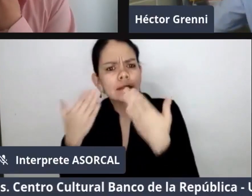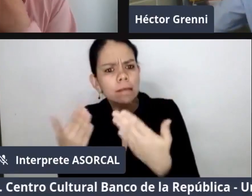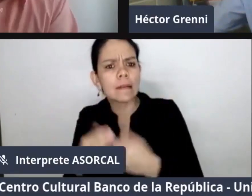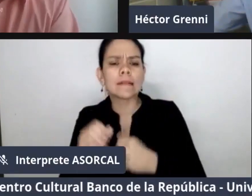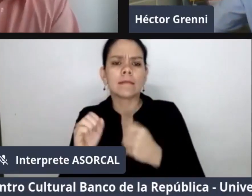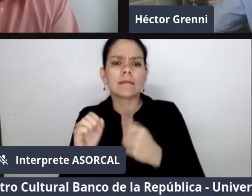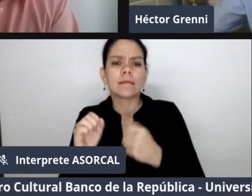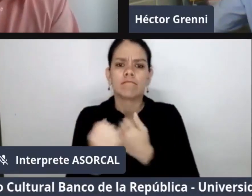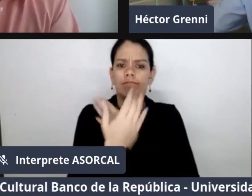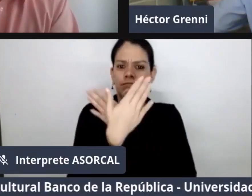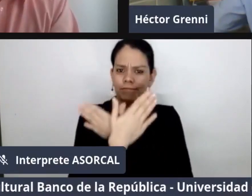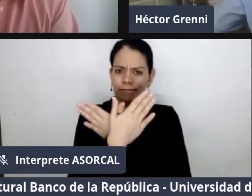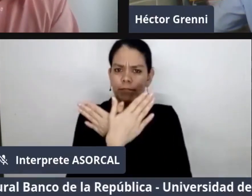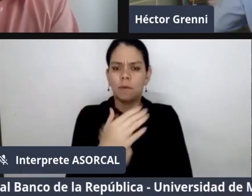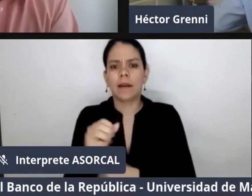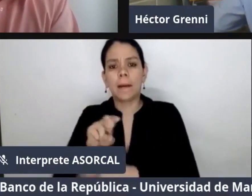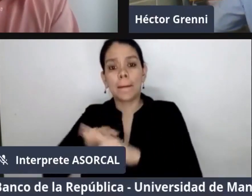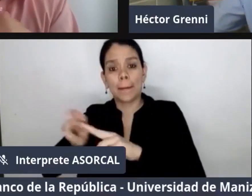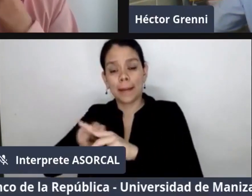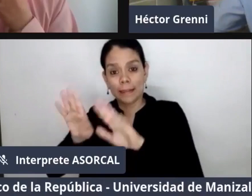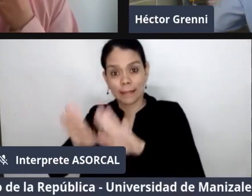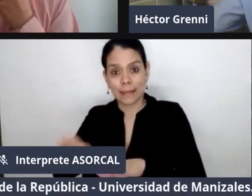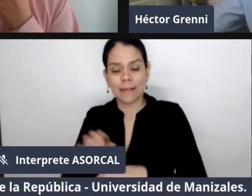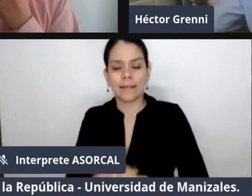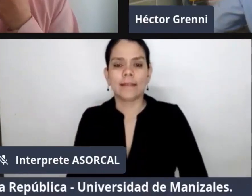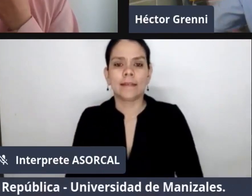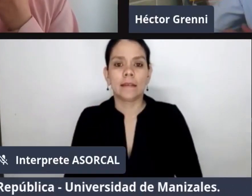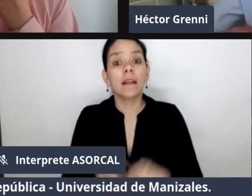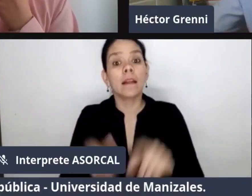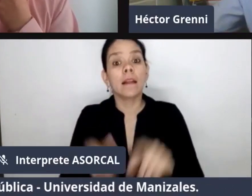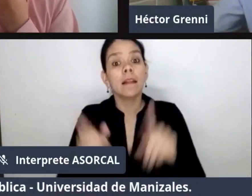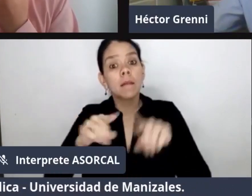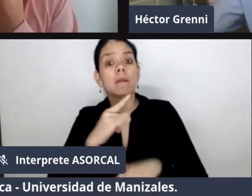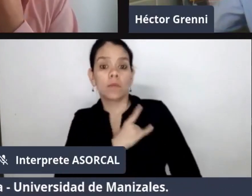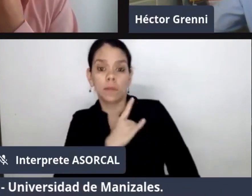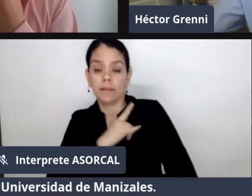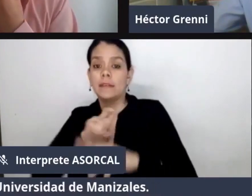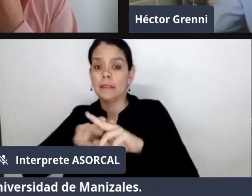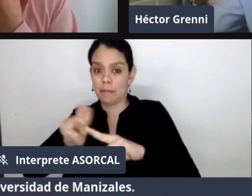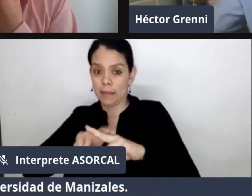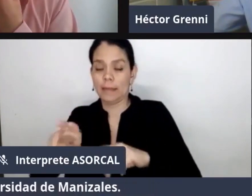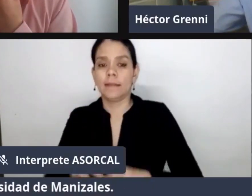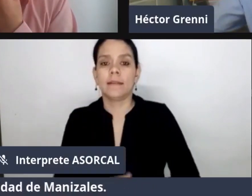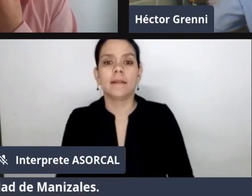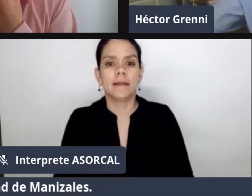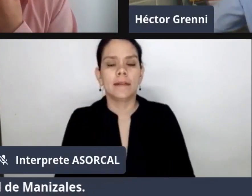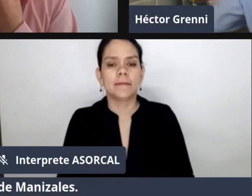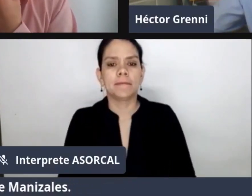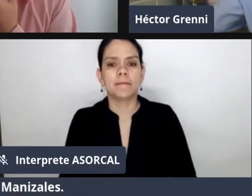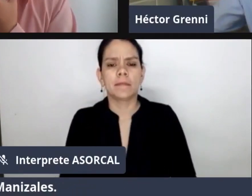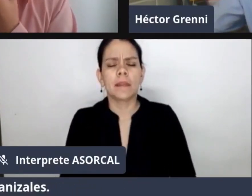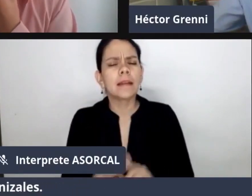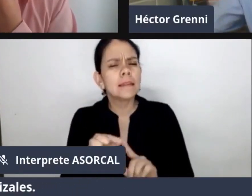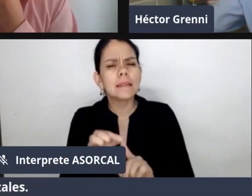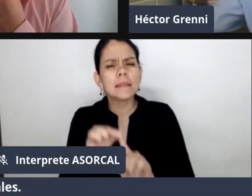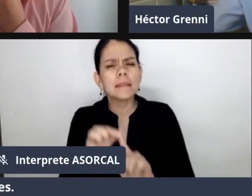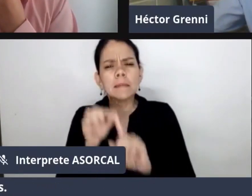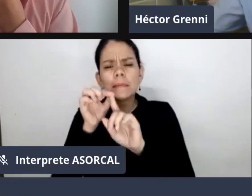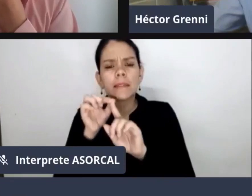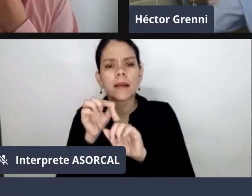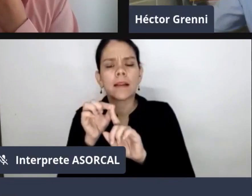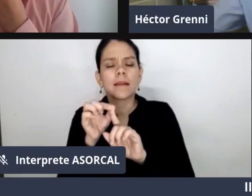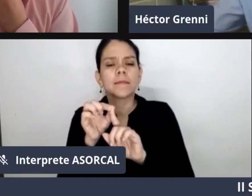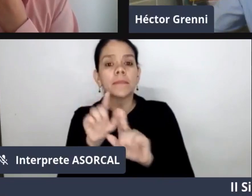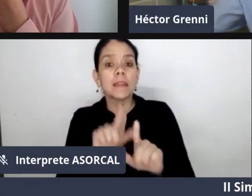Manizales y a la Universidad de Manizales, muy especialmente al licenciado Germán Arias, que